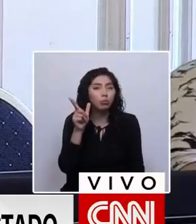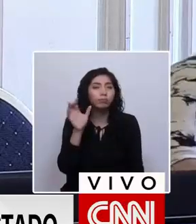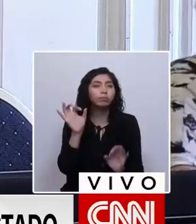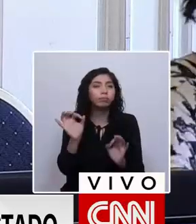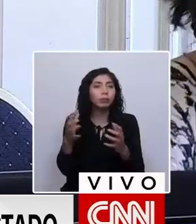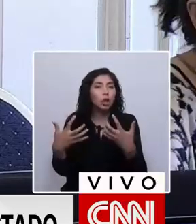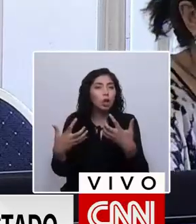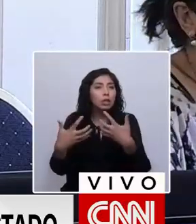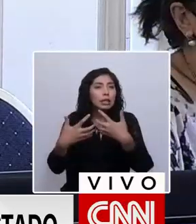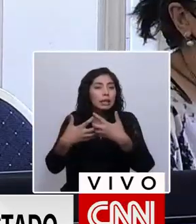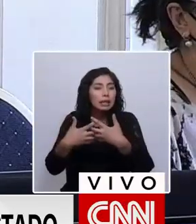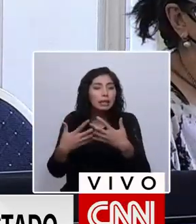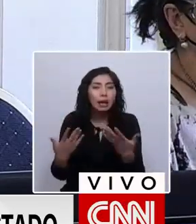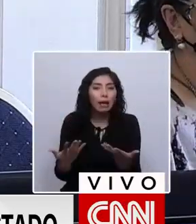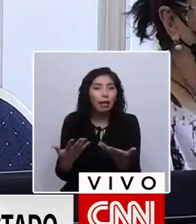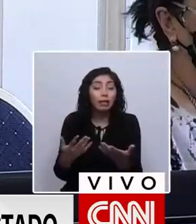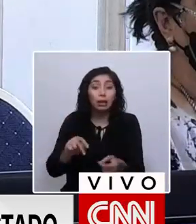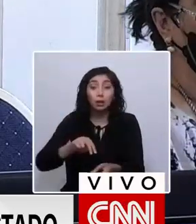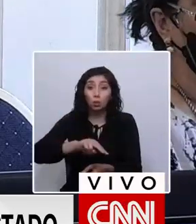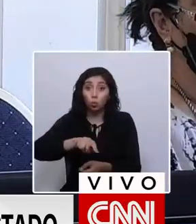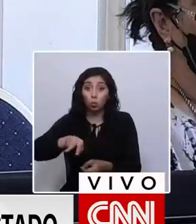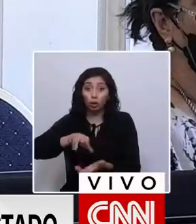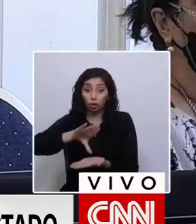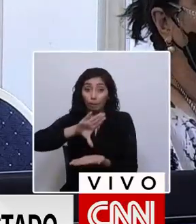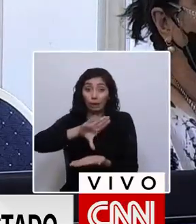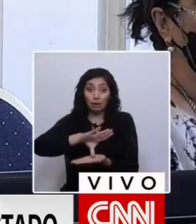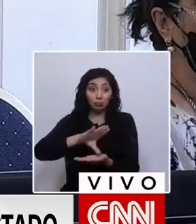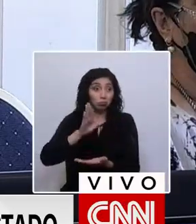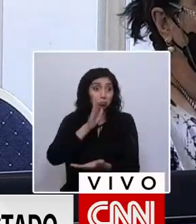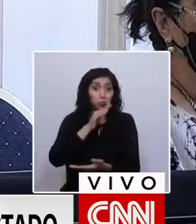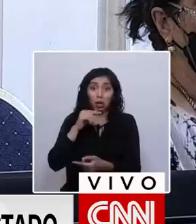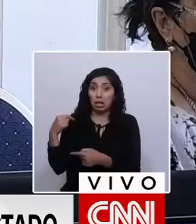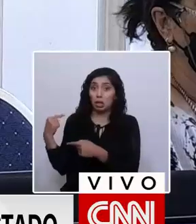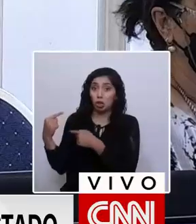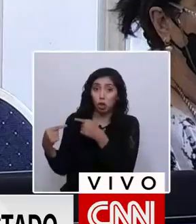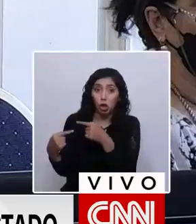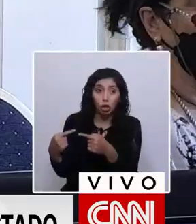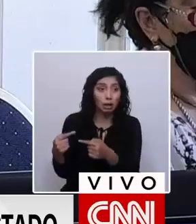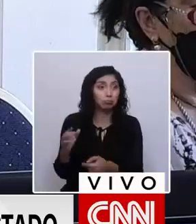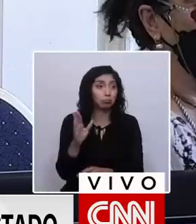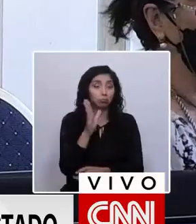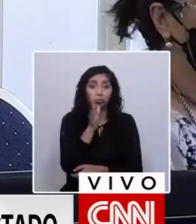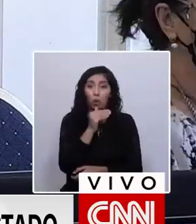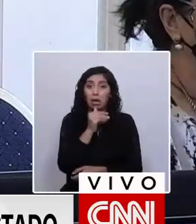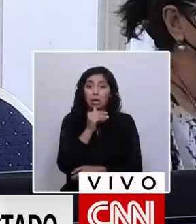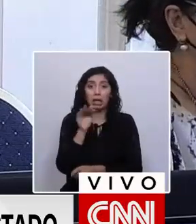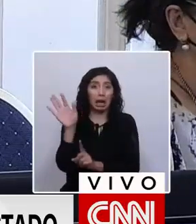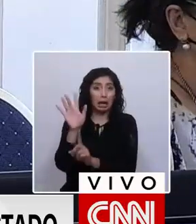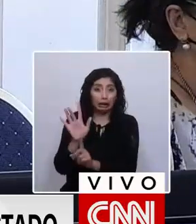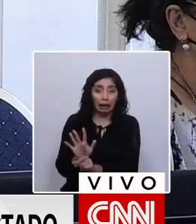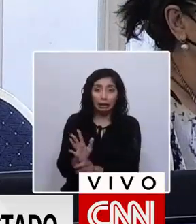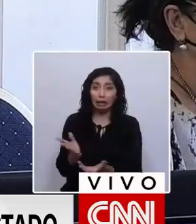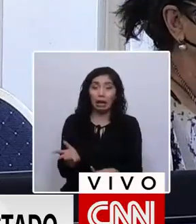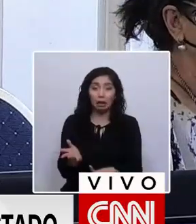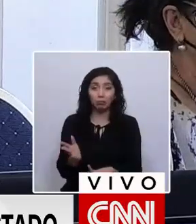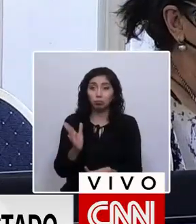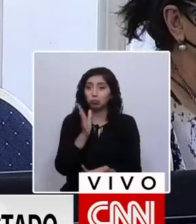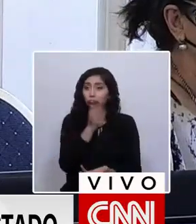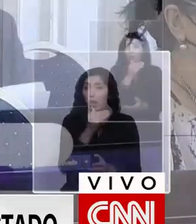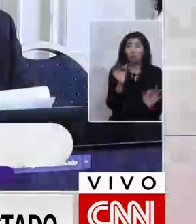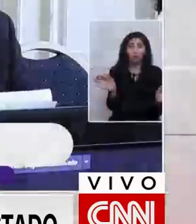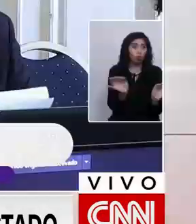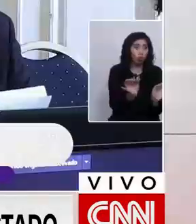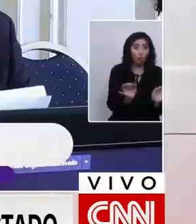36 artículos y yo te diría que, a diferencia de ayer, hay menos certeza respecto a cuáles son los artículos que se podrían caer, porque hay varios que